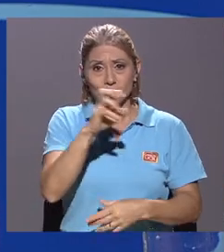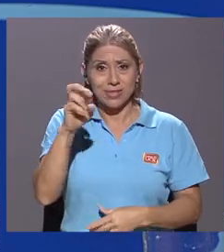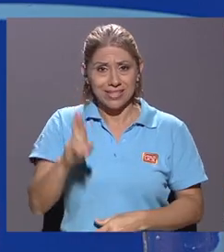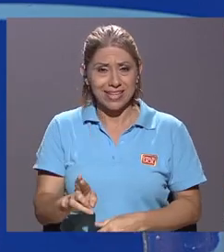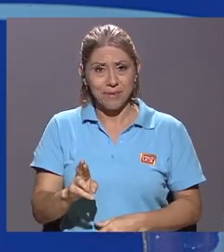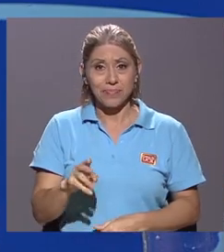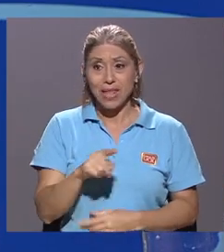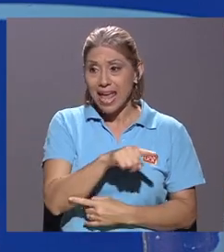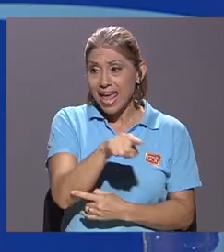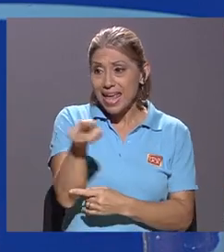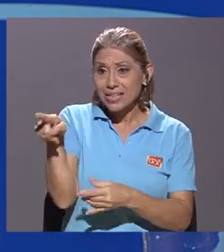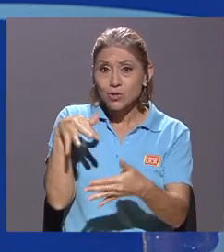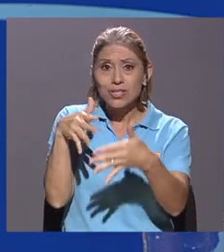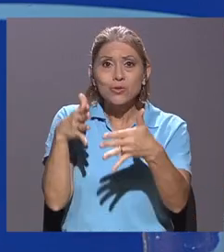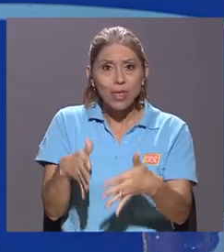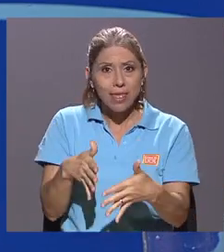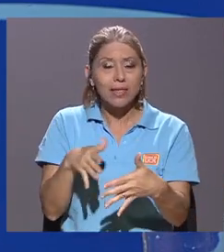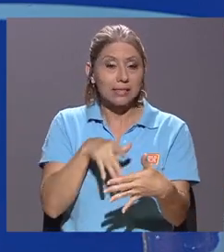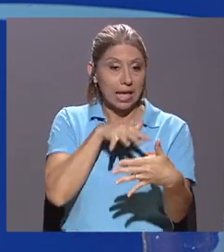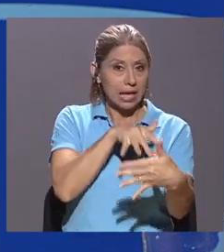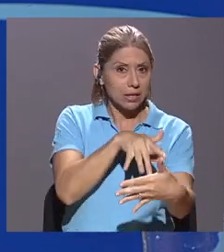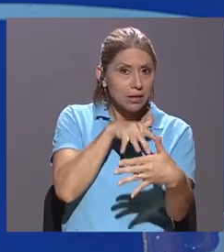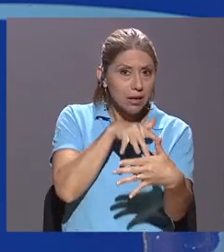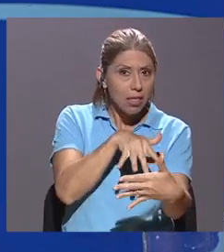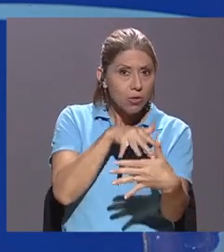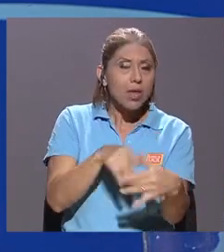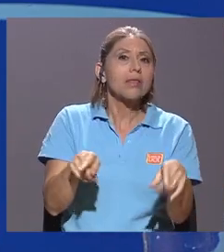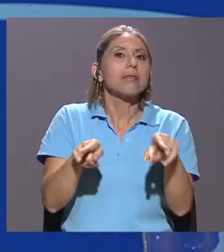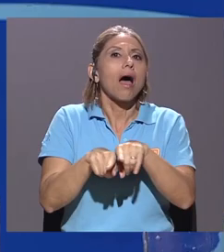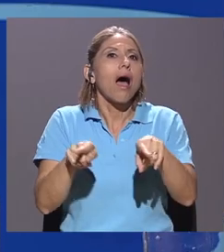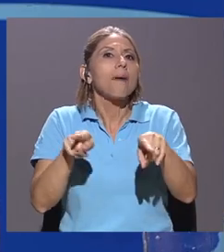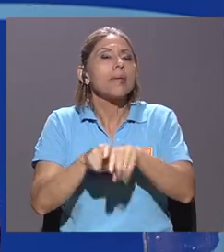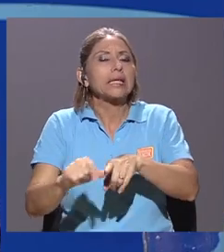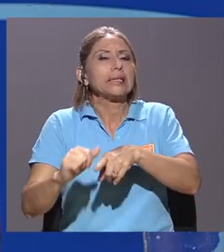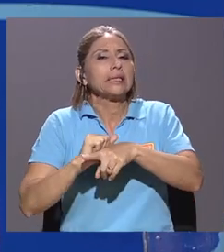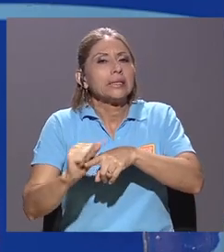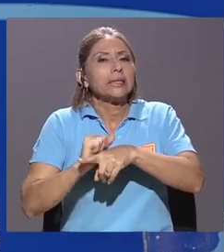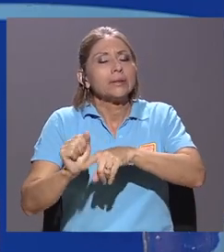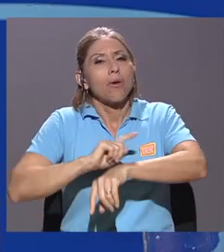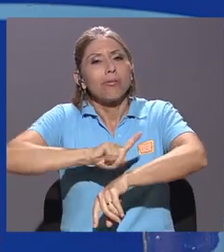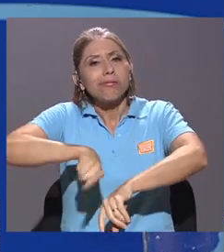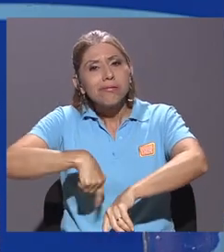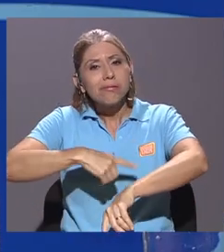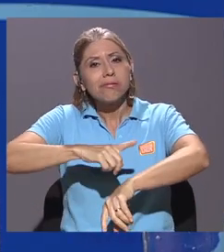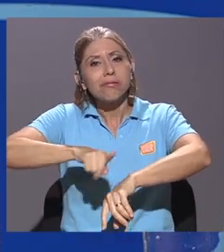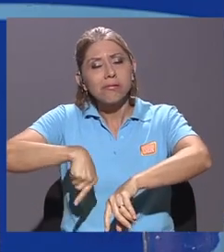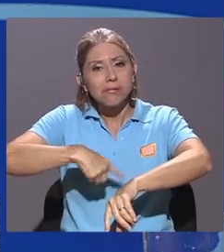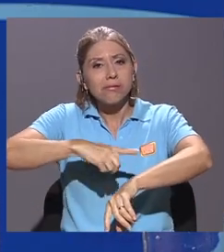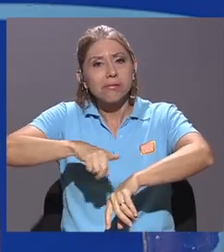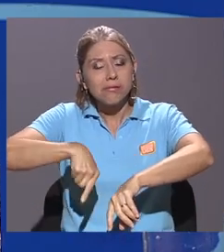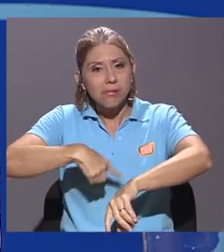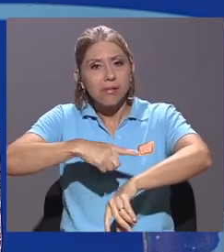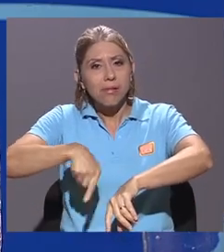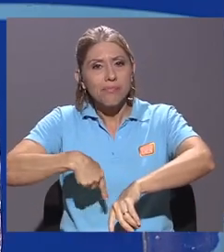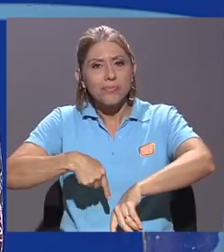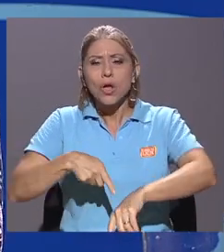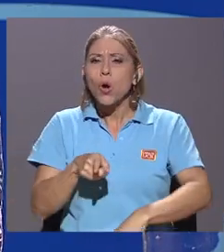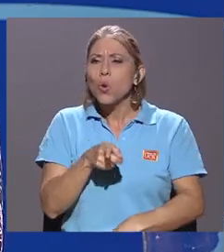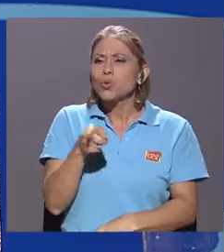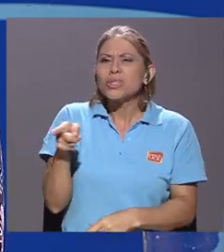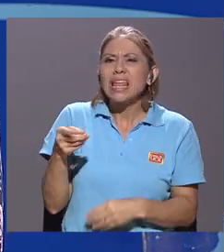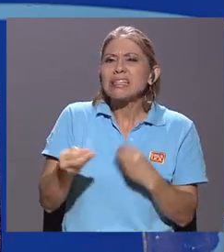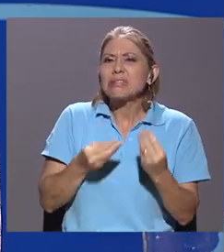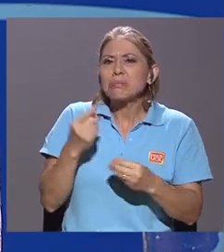estudiantes que aparte de estudiar también tienen que dedicar horas a subir de entrenamientos y demás cómo valoran ustedes qué